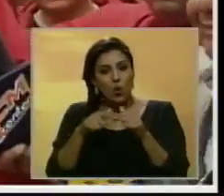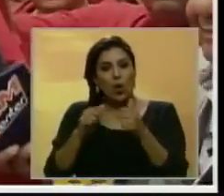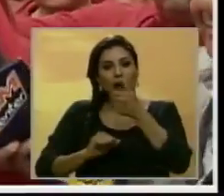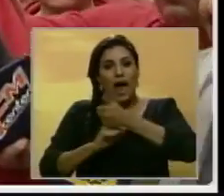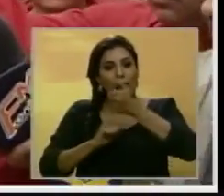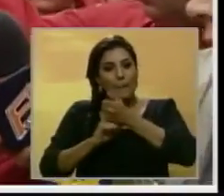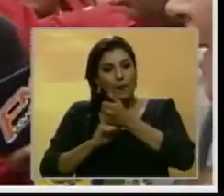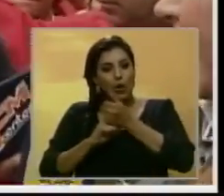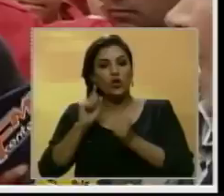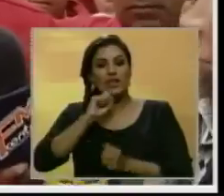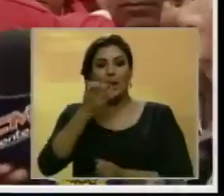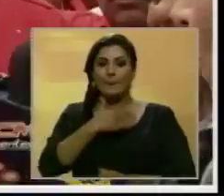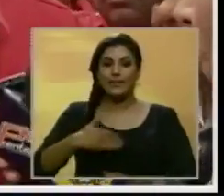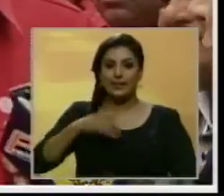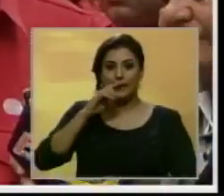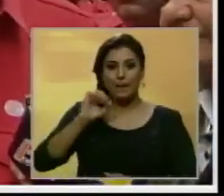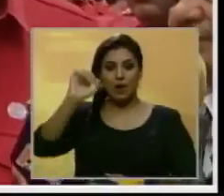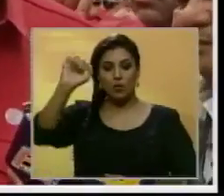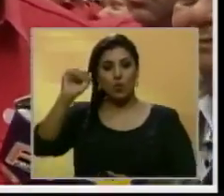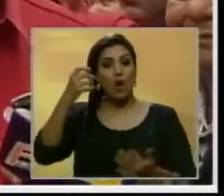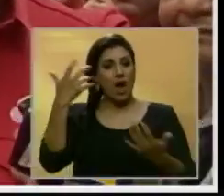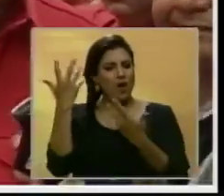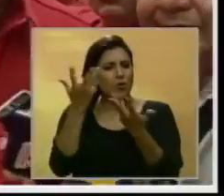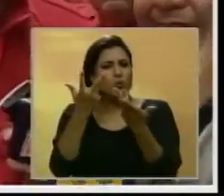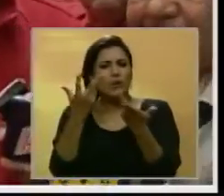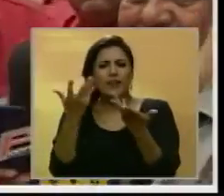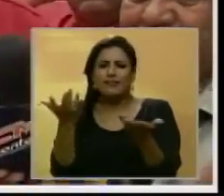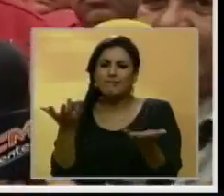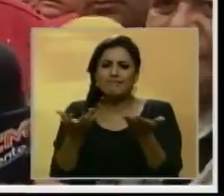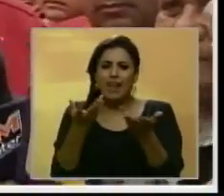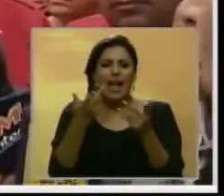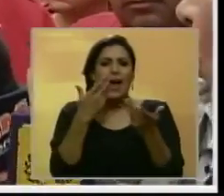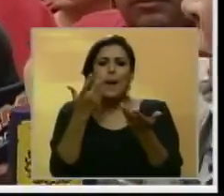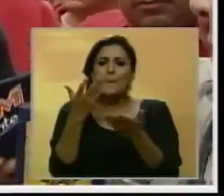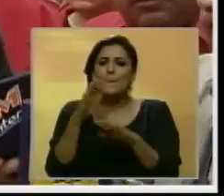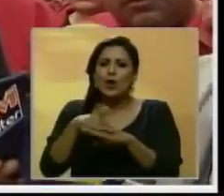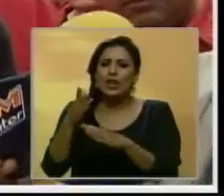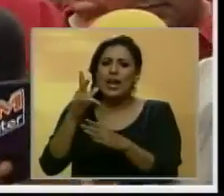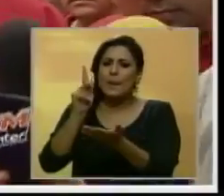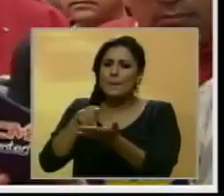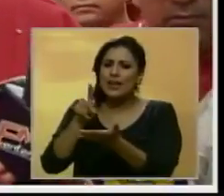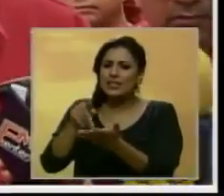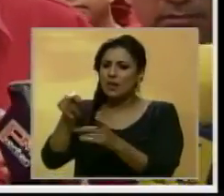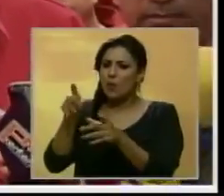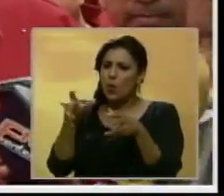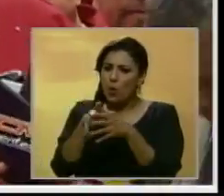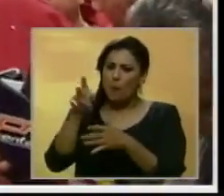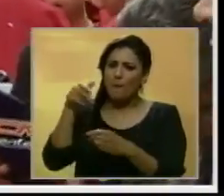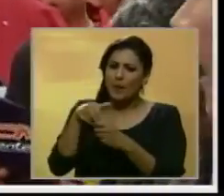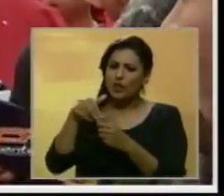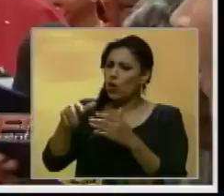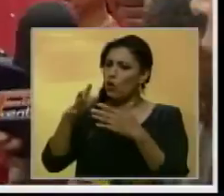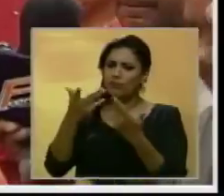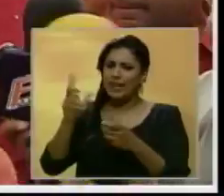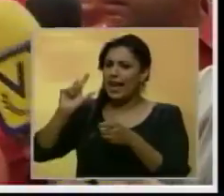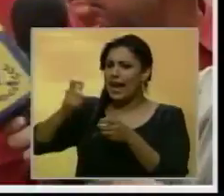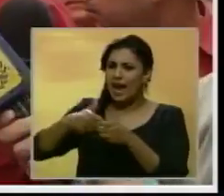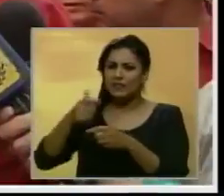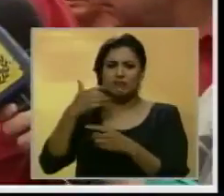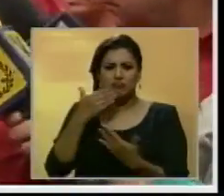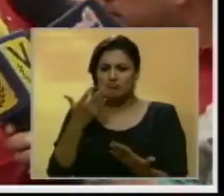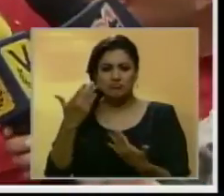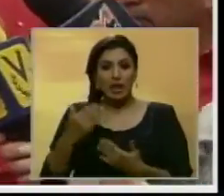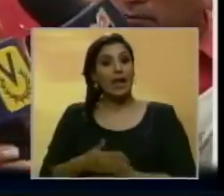apoyo al presidente de la República. Coméntenos la participación justamente hoy del sector petrolero, gasífero y